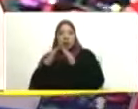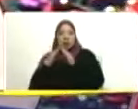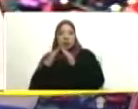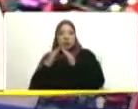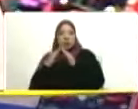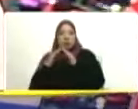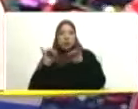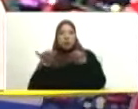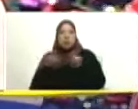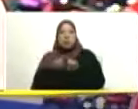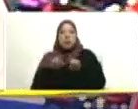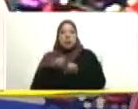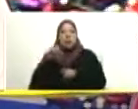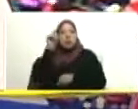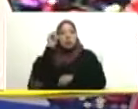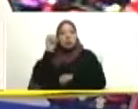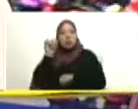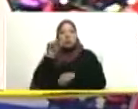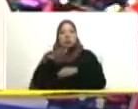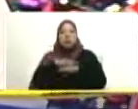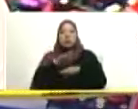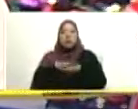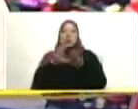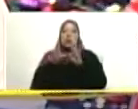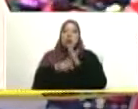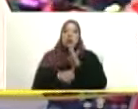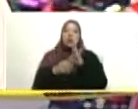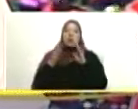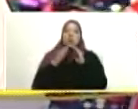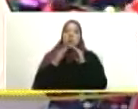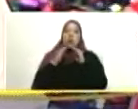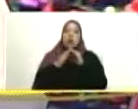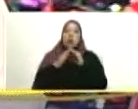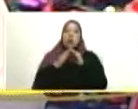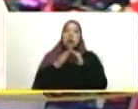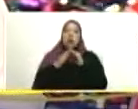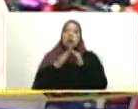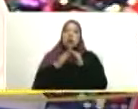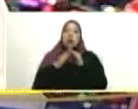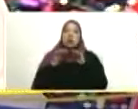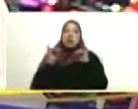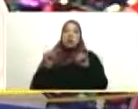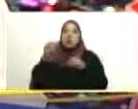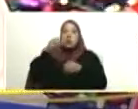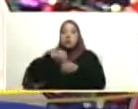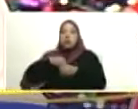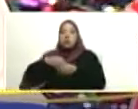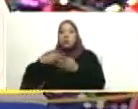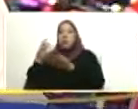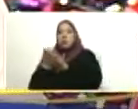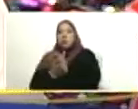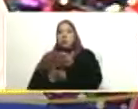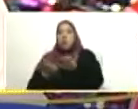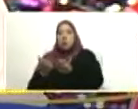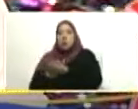El mismo día que lo llaman para quitarle su vivienda alquilada y lo meten en un problemón, yo